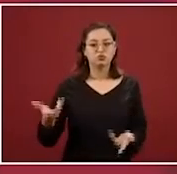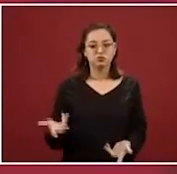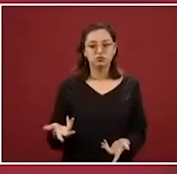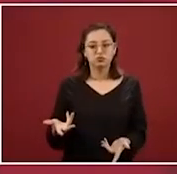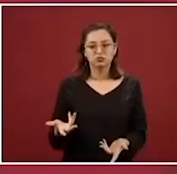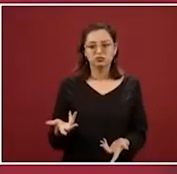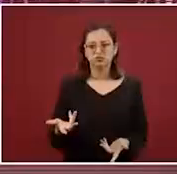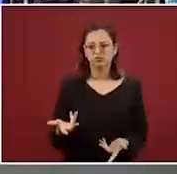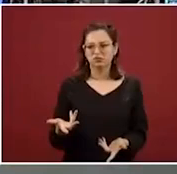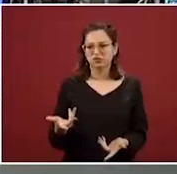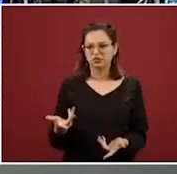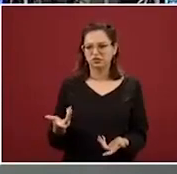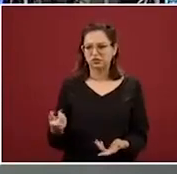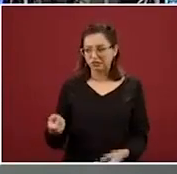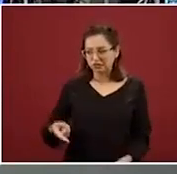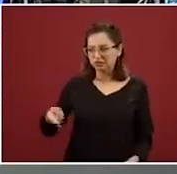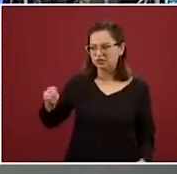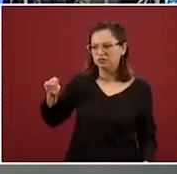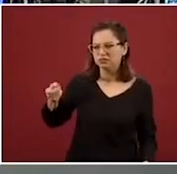desde luego sin amenazas,